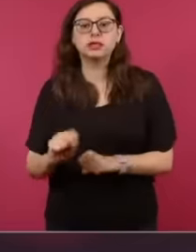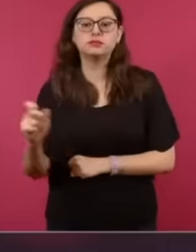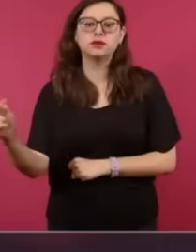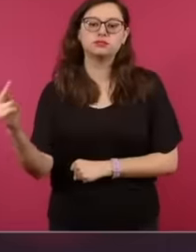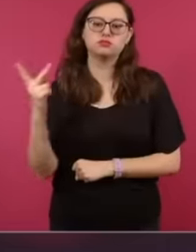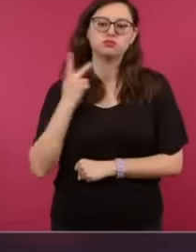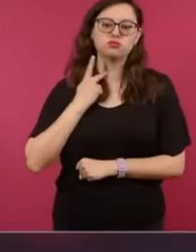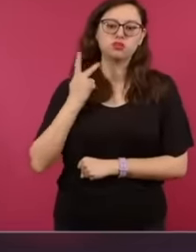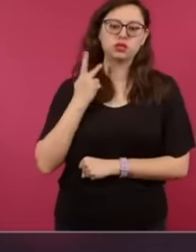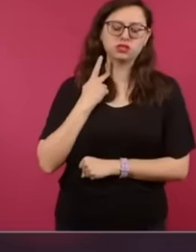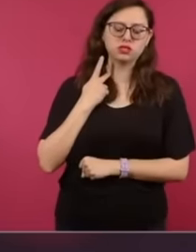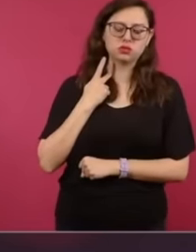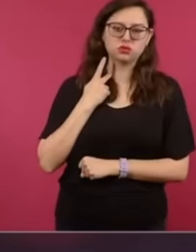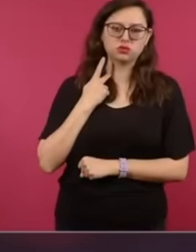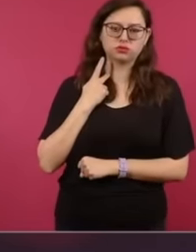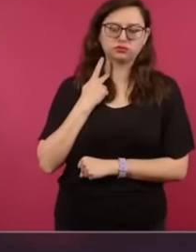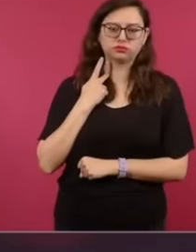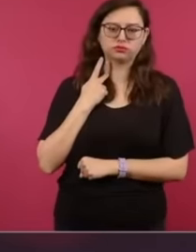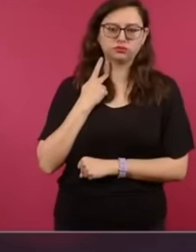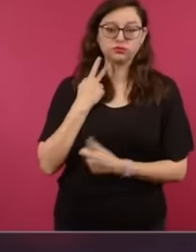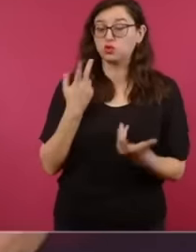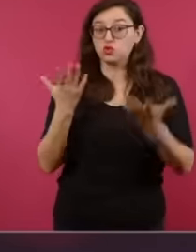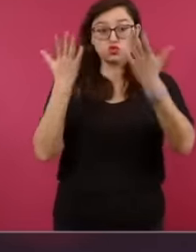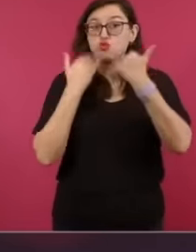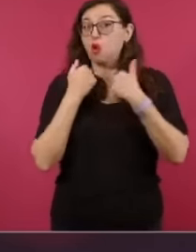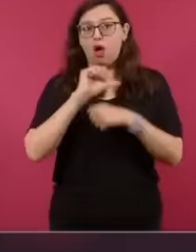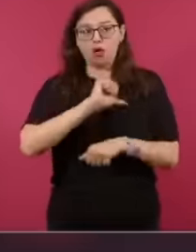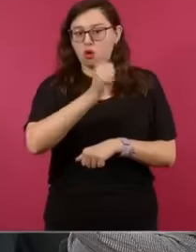que se ha creado en el mundo.